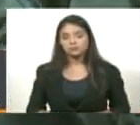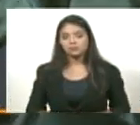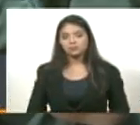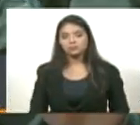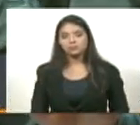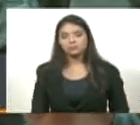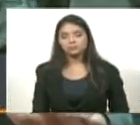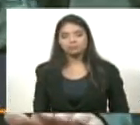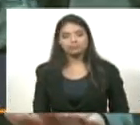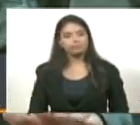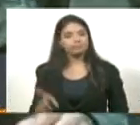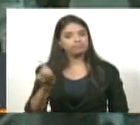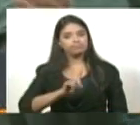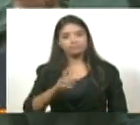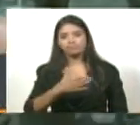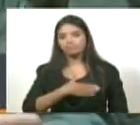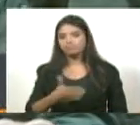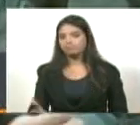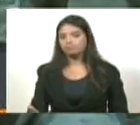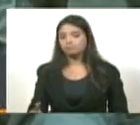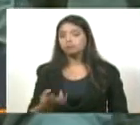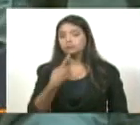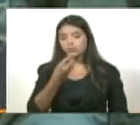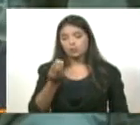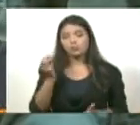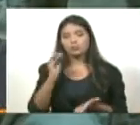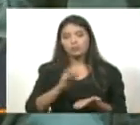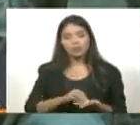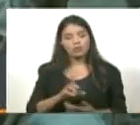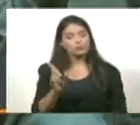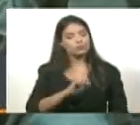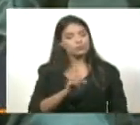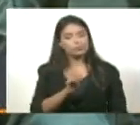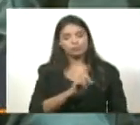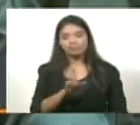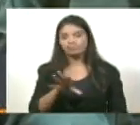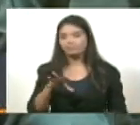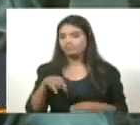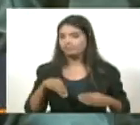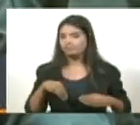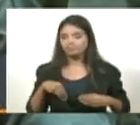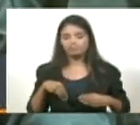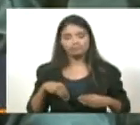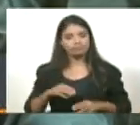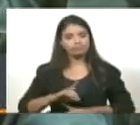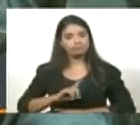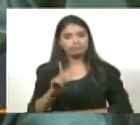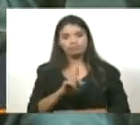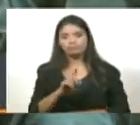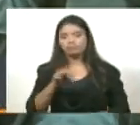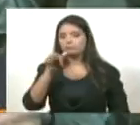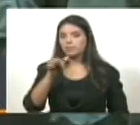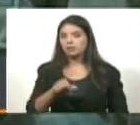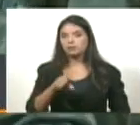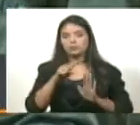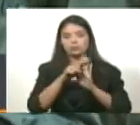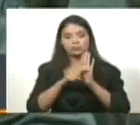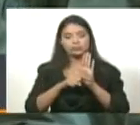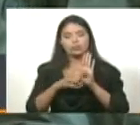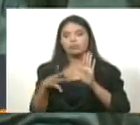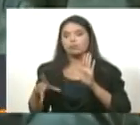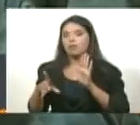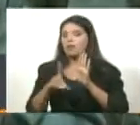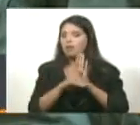No estamos dispuestos, lo decimos una vez más, no estamos dispuestos a ceder en nuestro